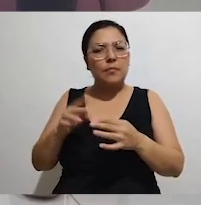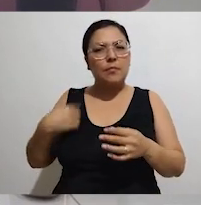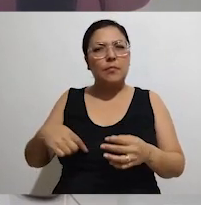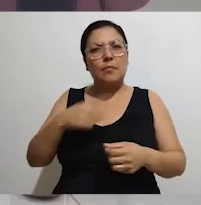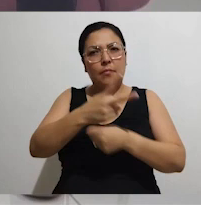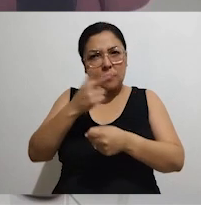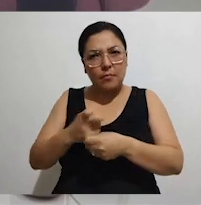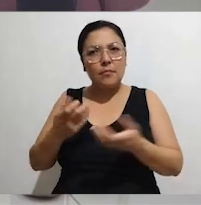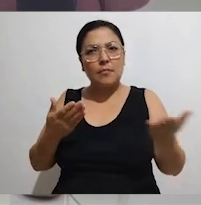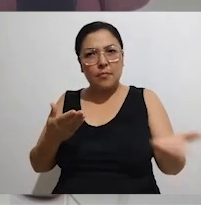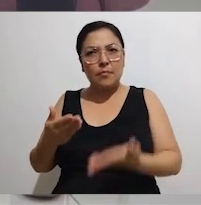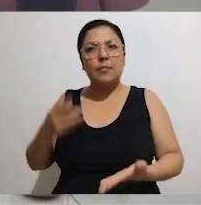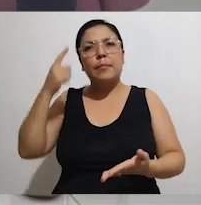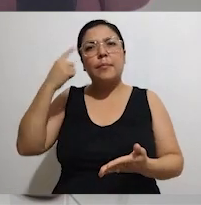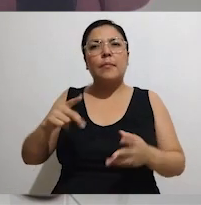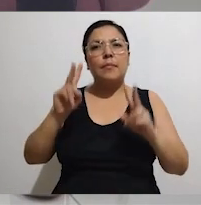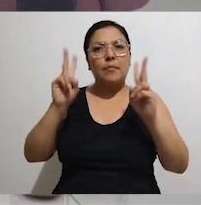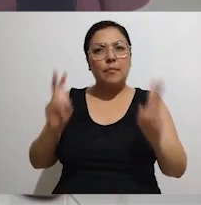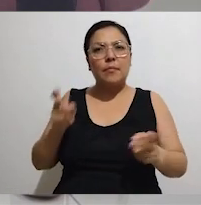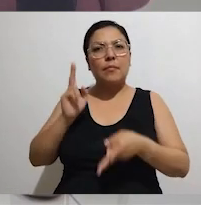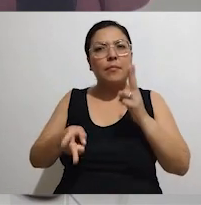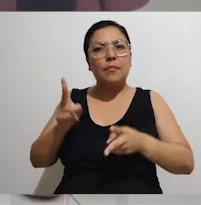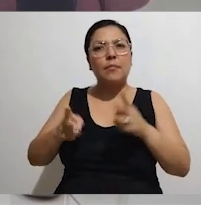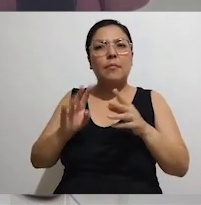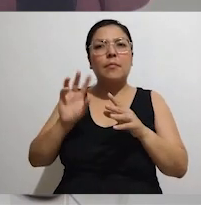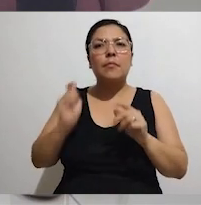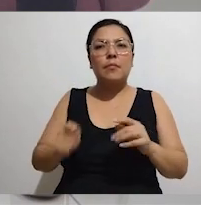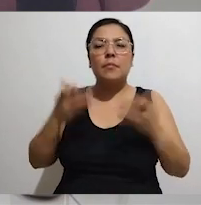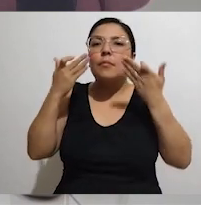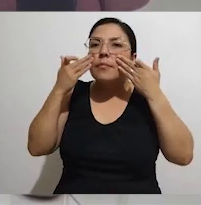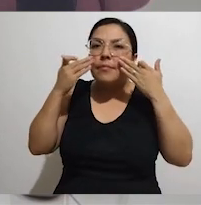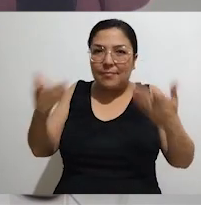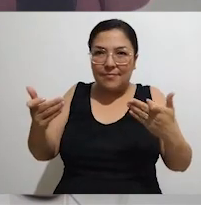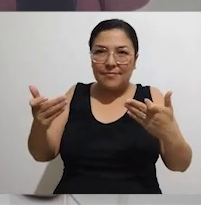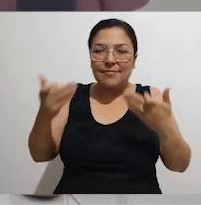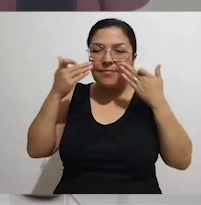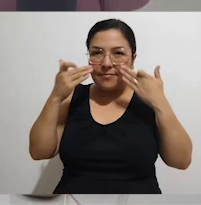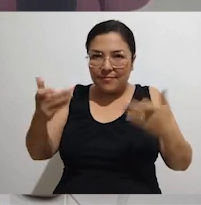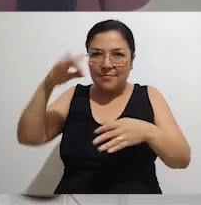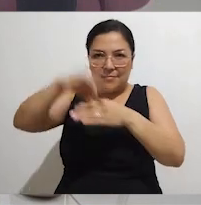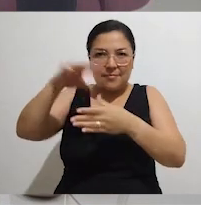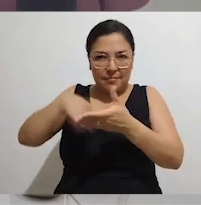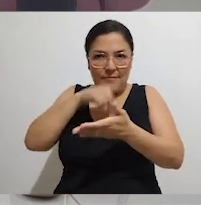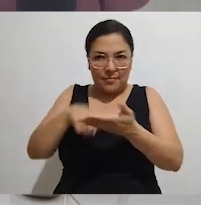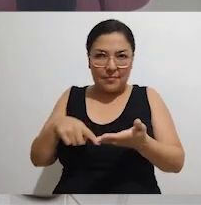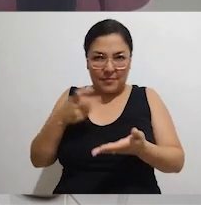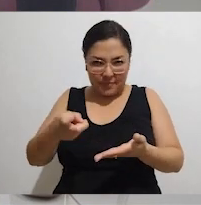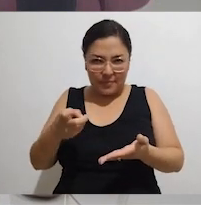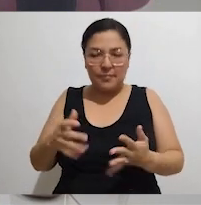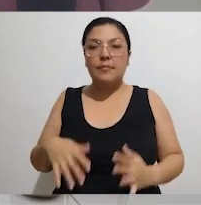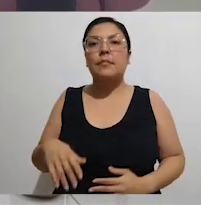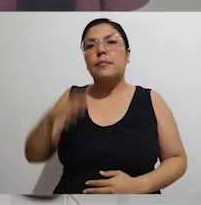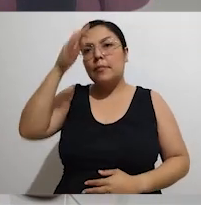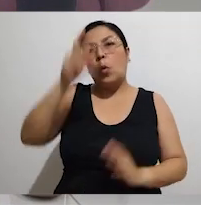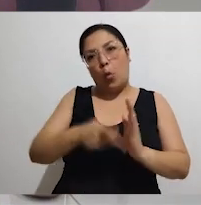diferentes fases del proceso electoral, es la observación electoral. Y precisamente le quisimos invitar nuevamente al programa de La Urna